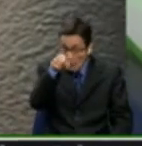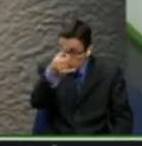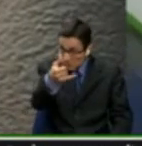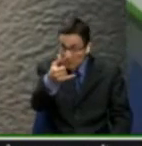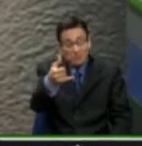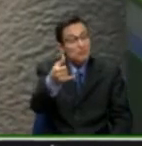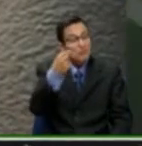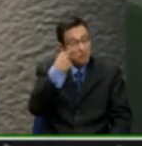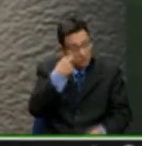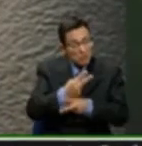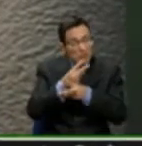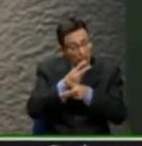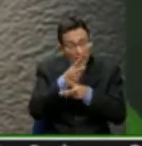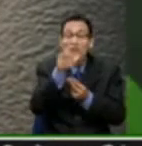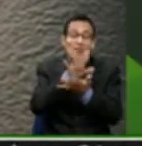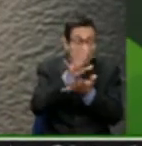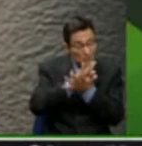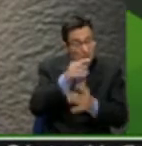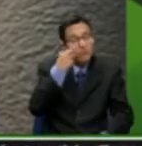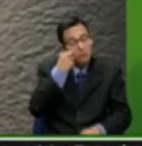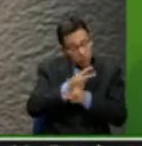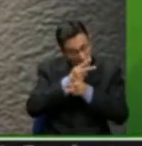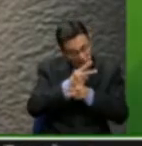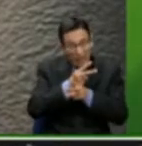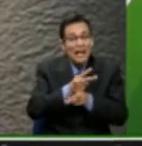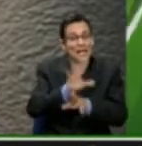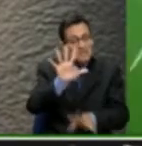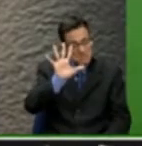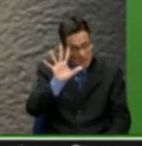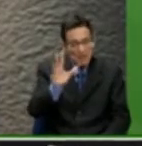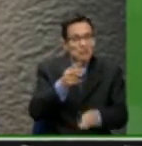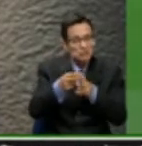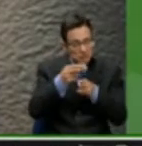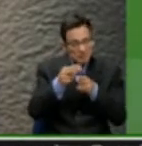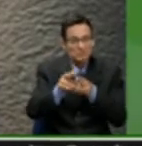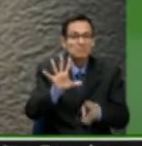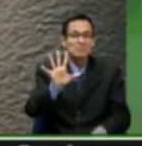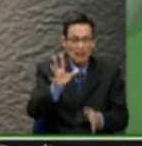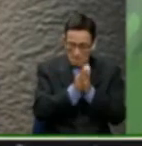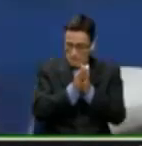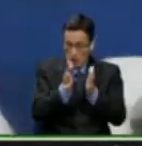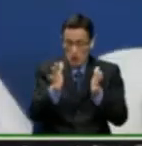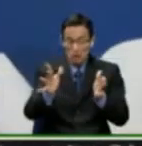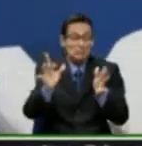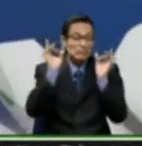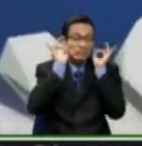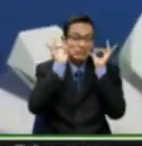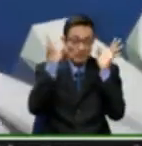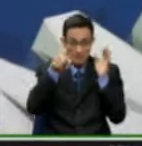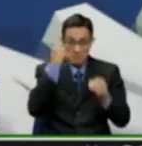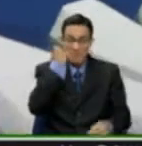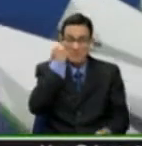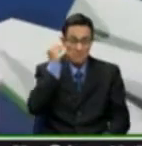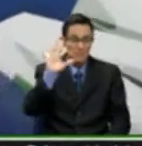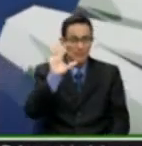no relajarnos demasiado porque se avecina una época mala para Barranca Bermeja. Al igual que esta